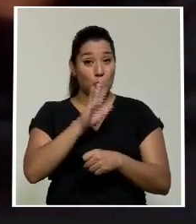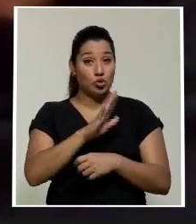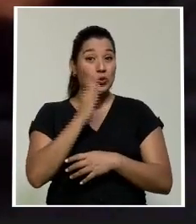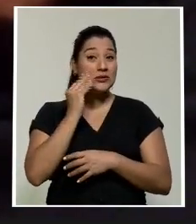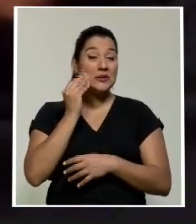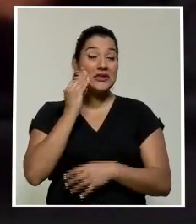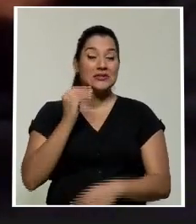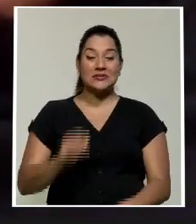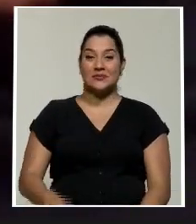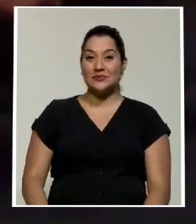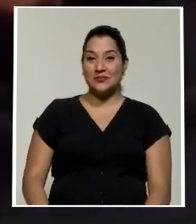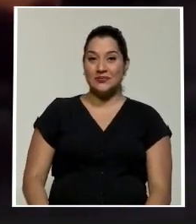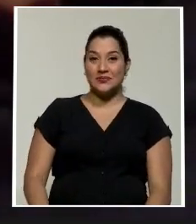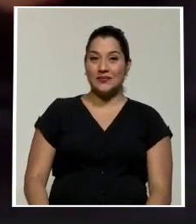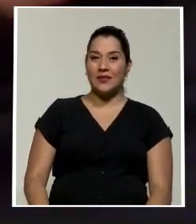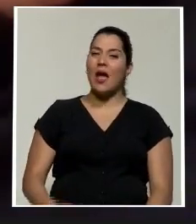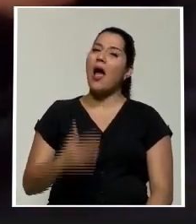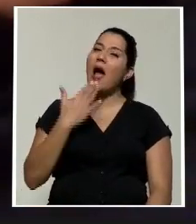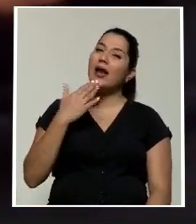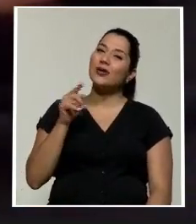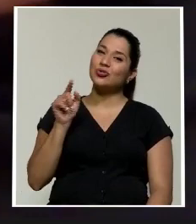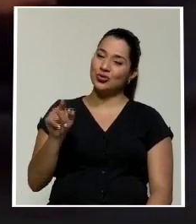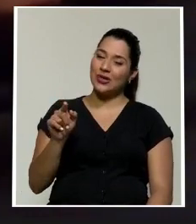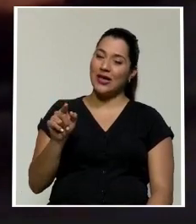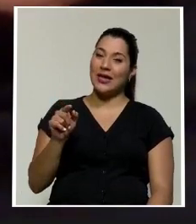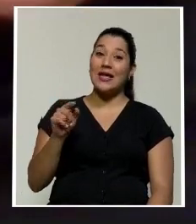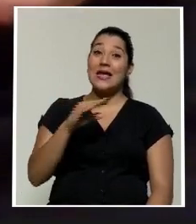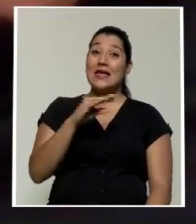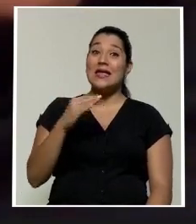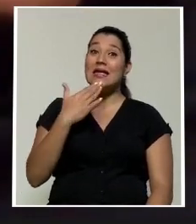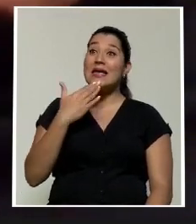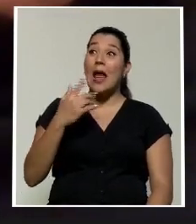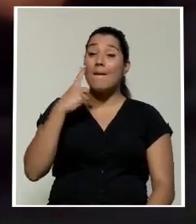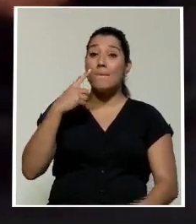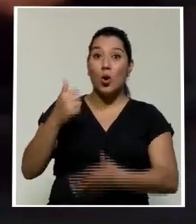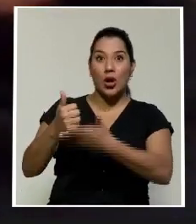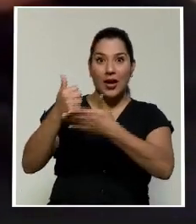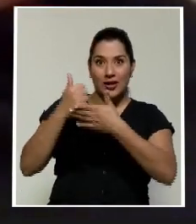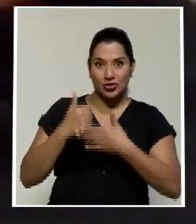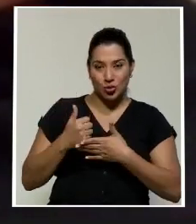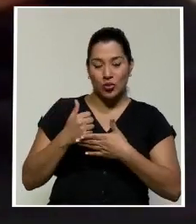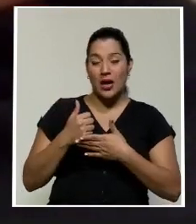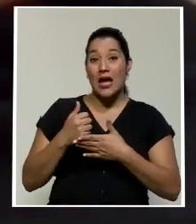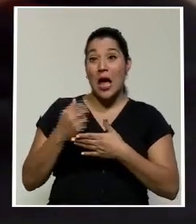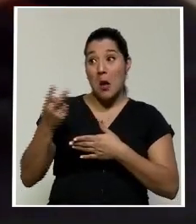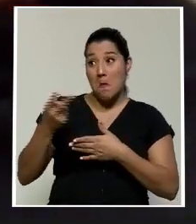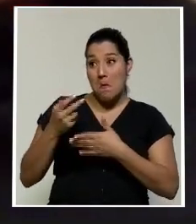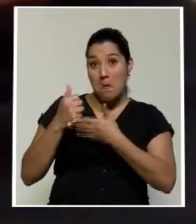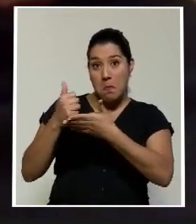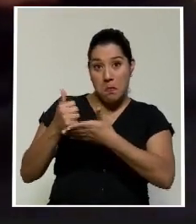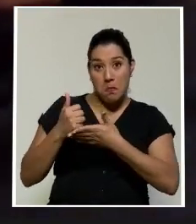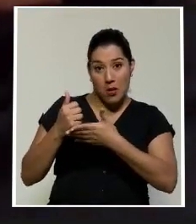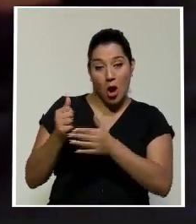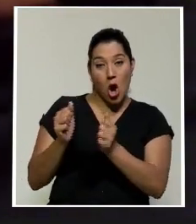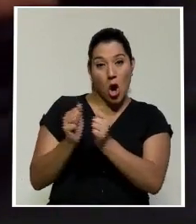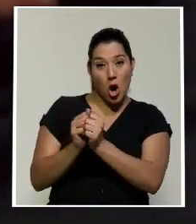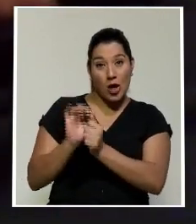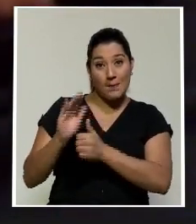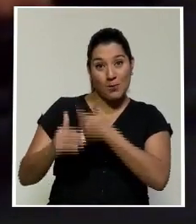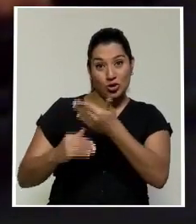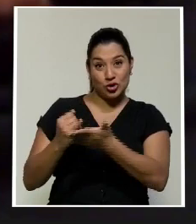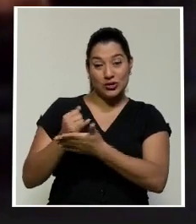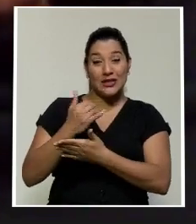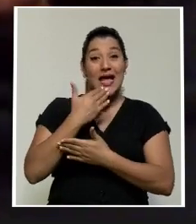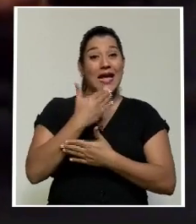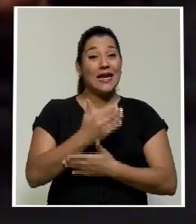experiencia. No, gracias a ti, Ernesto, y por una gran colaboración que hicimos juntos con estos Pandora Papers. Muchas